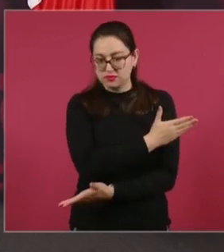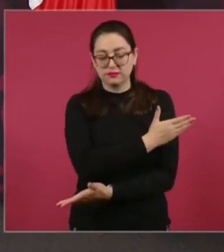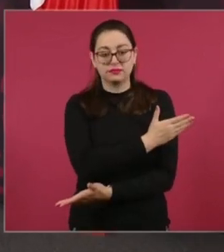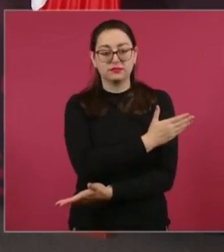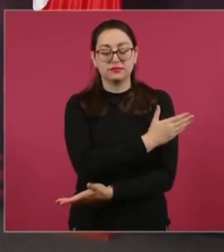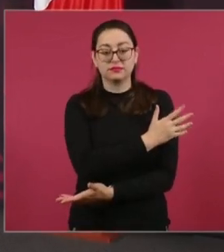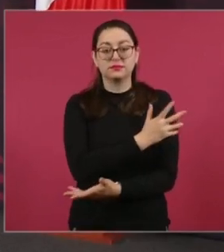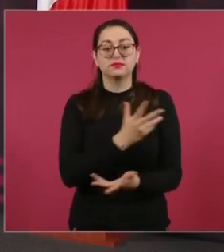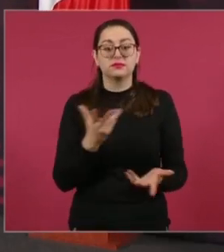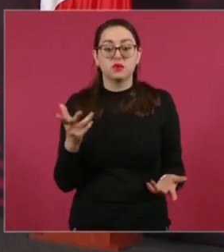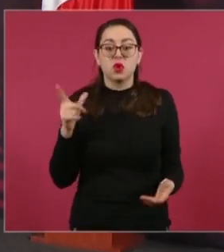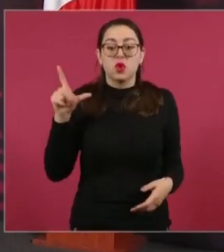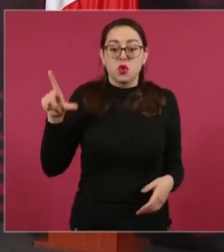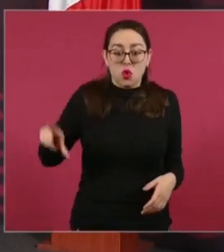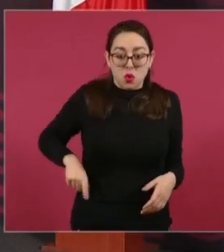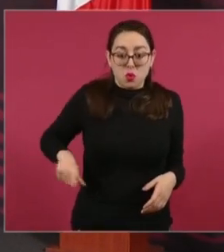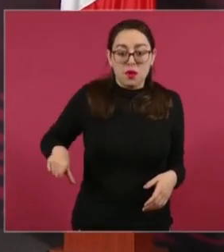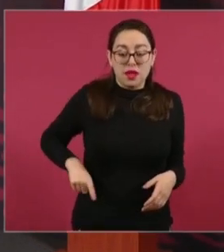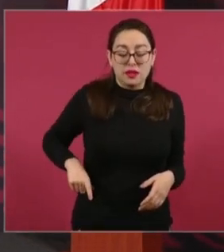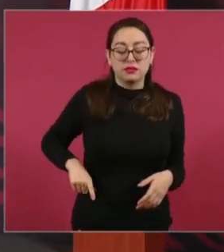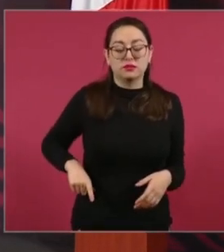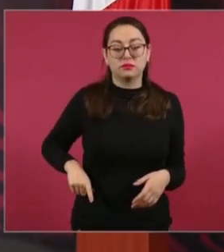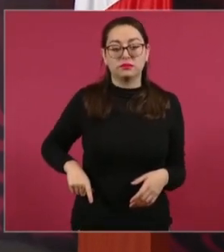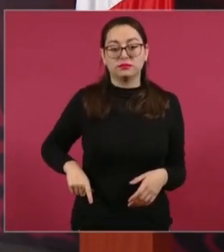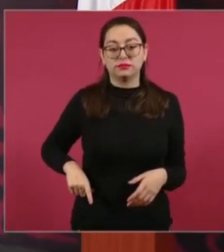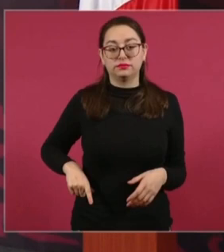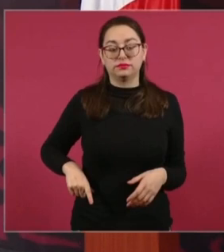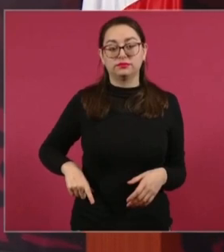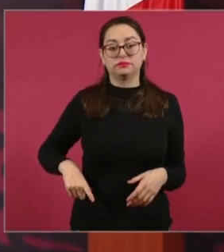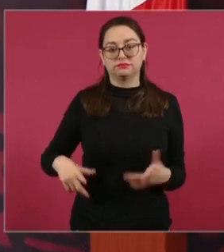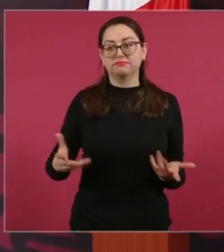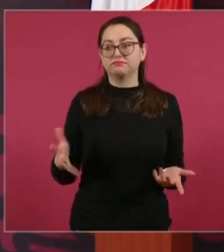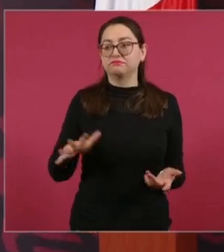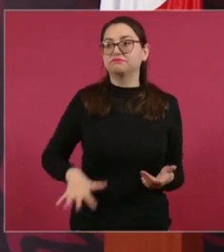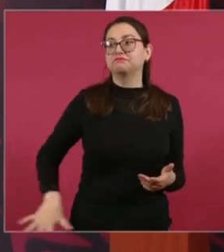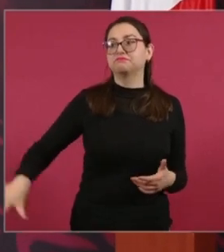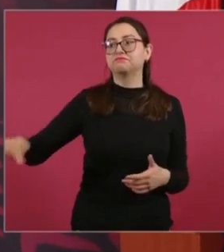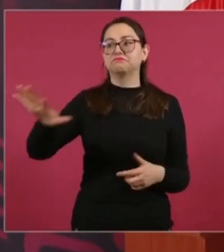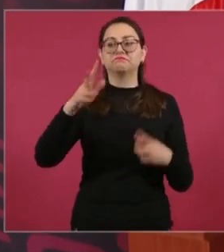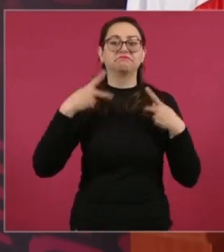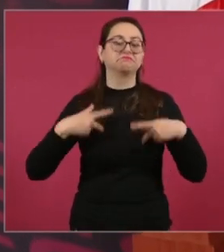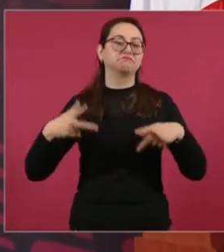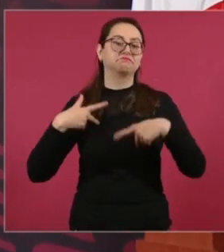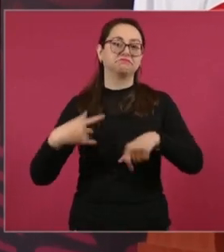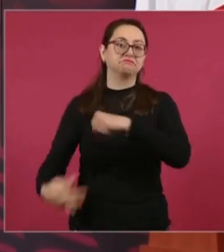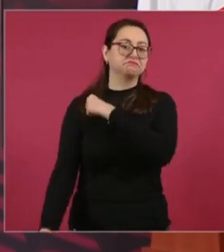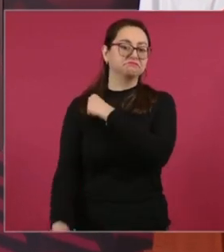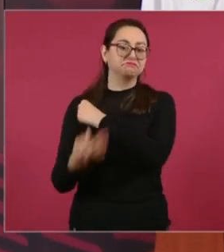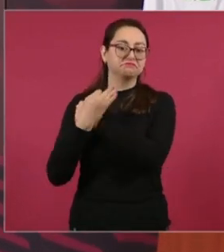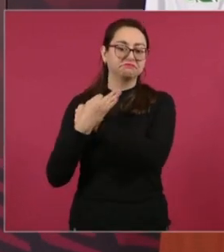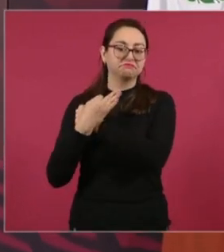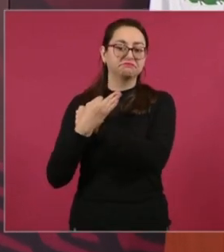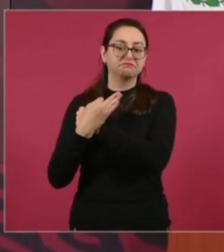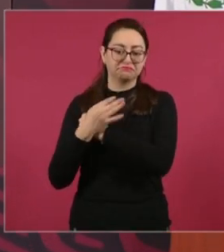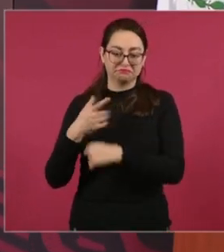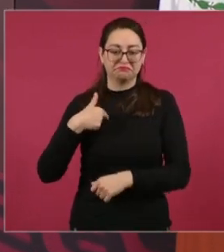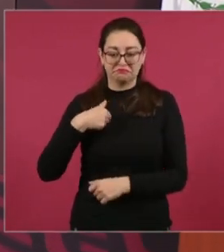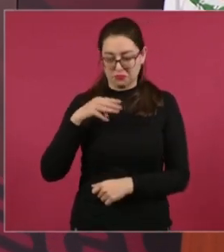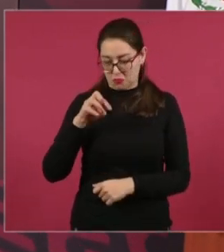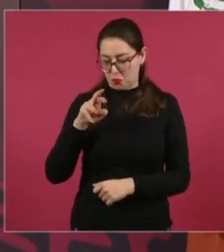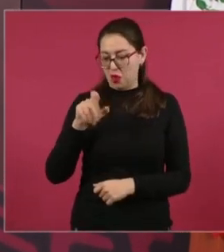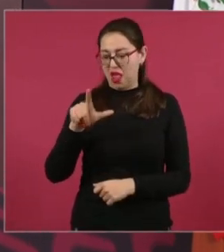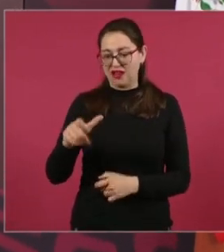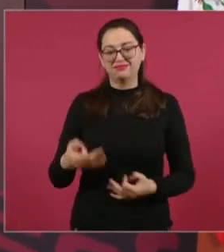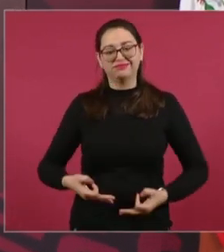Y el gobierno tiene, por eso, respaldo popular y tiene autoridad moral y tiene autoridad